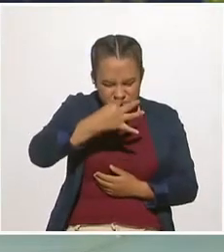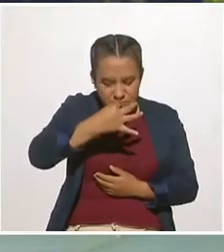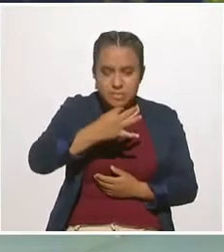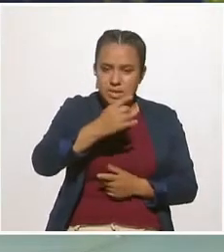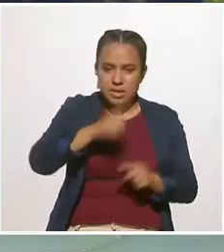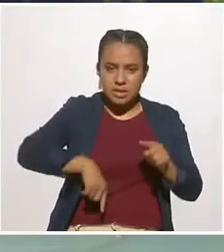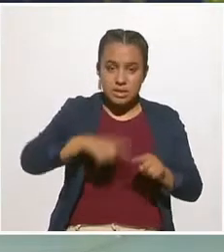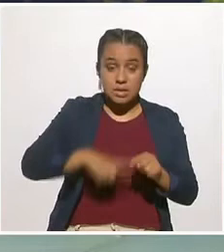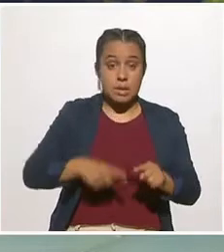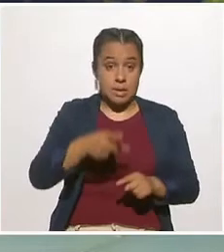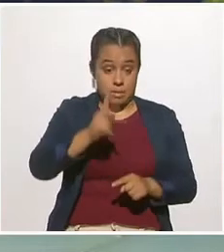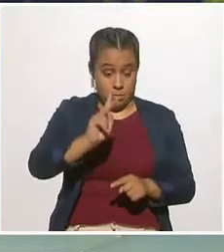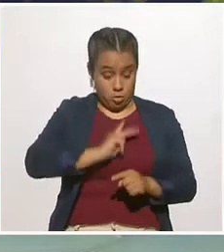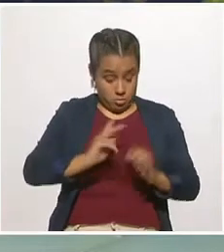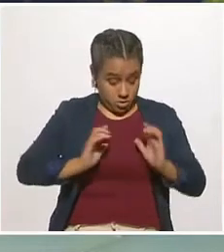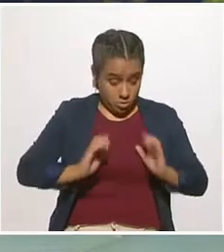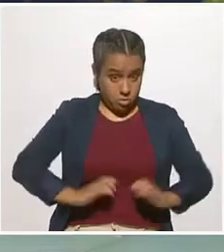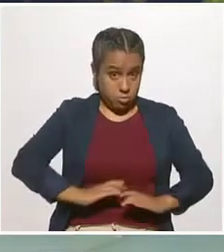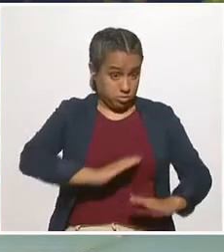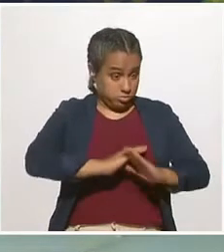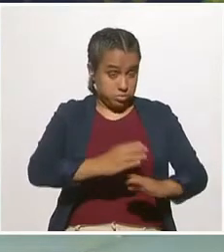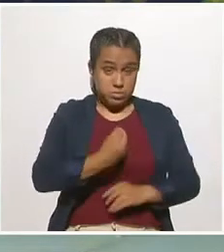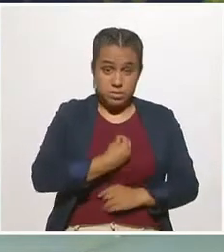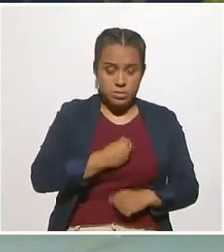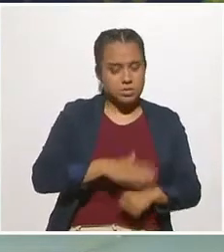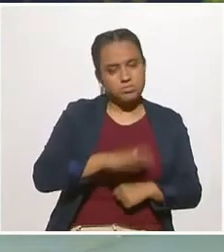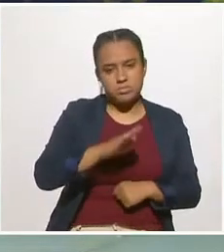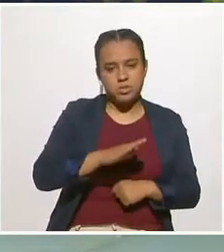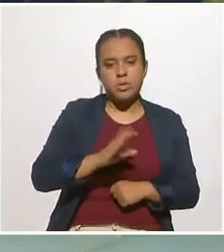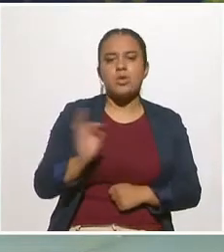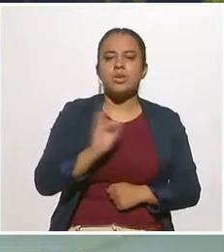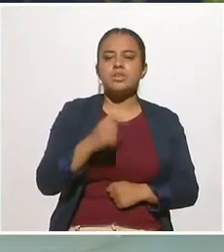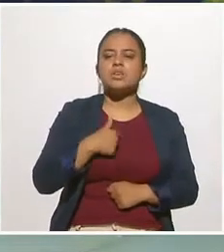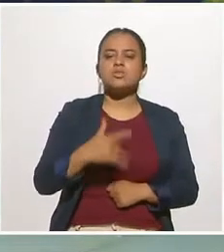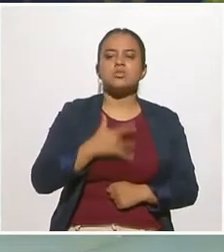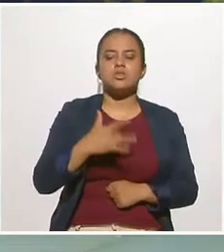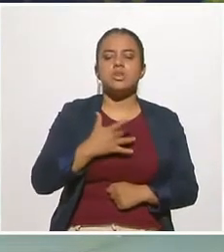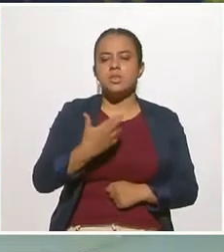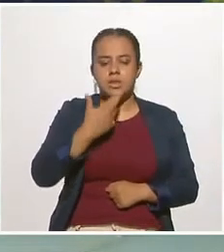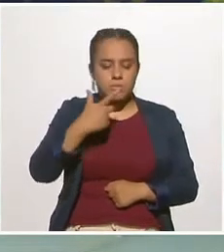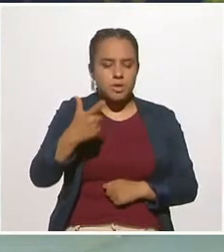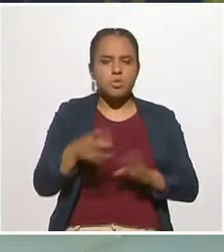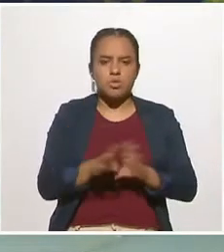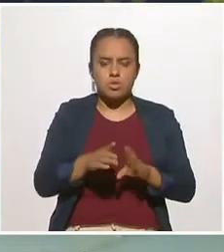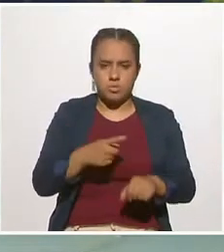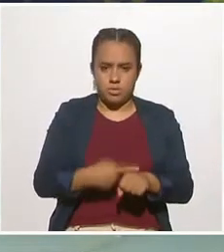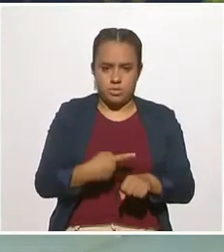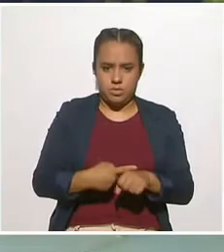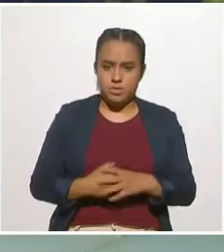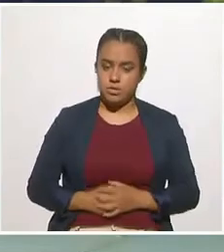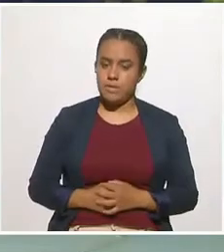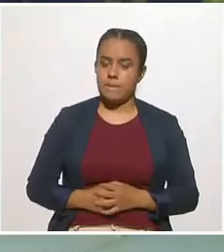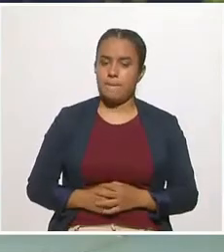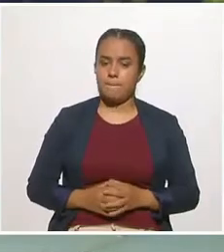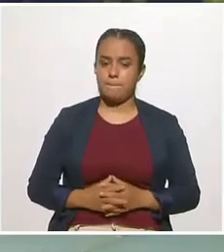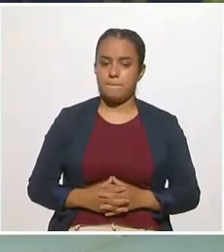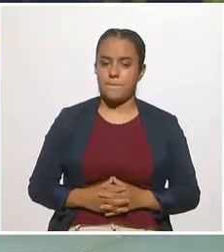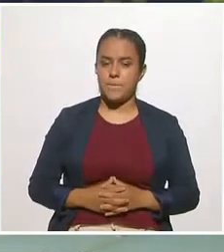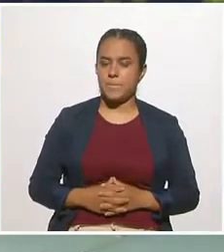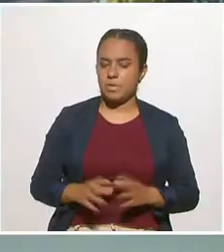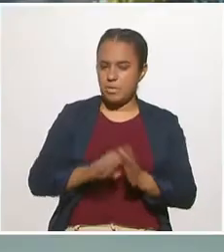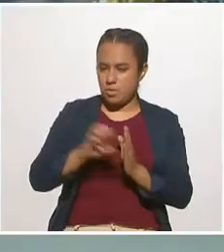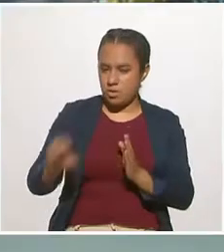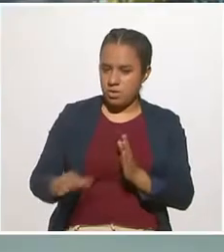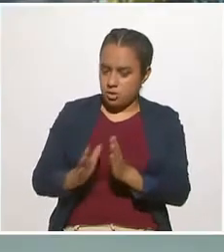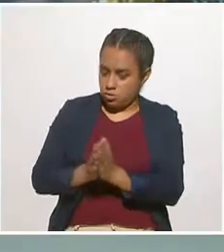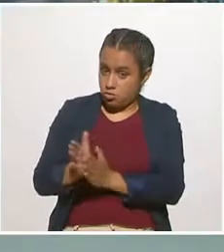sistema inmunológico, me ayudan a pasarla mejor en la enfermedad. Muy bien, entonces, por ejemplo, aquí los chocolates que dicen bajo